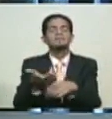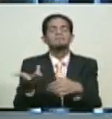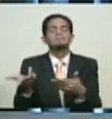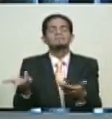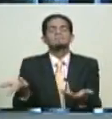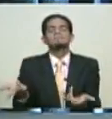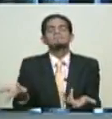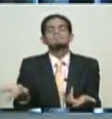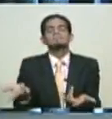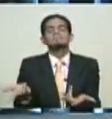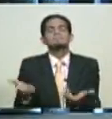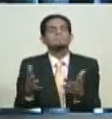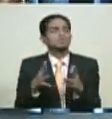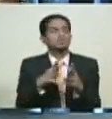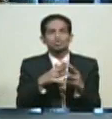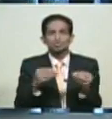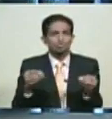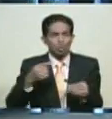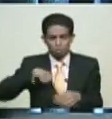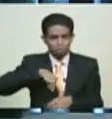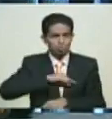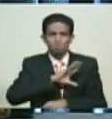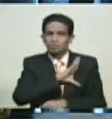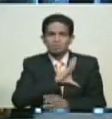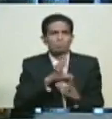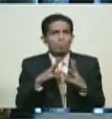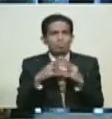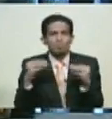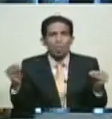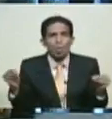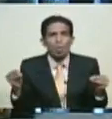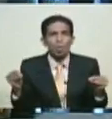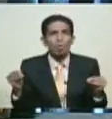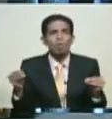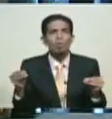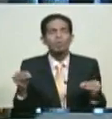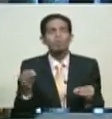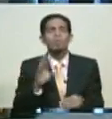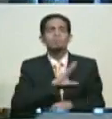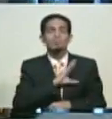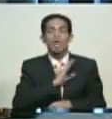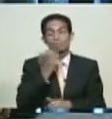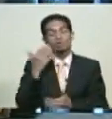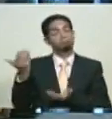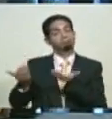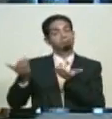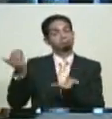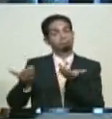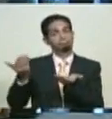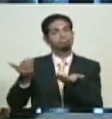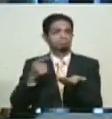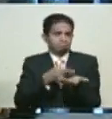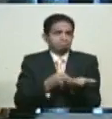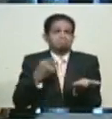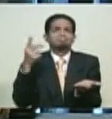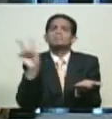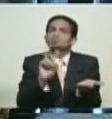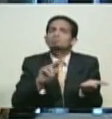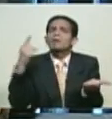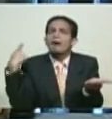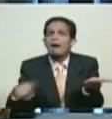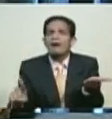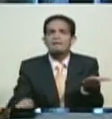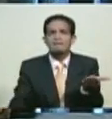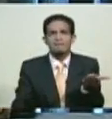tenemos todas las ventajas que llaman así los tecnócratas las ventajas comparativas la tenemos llama